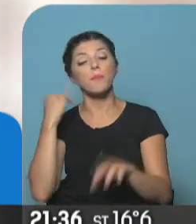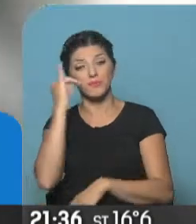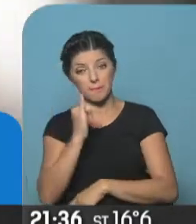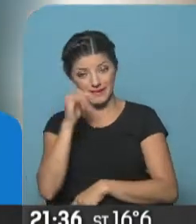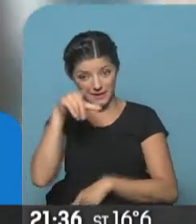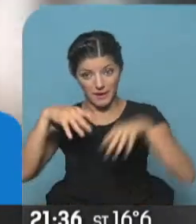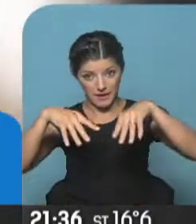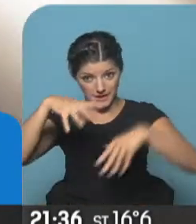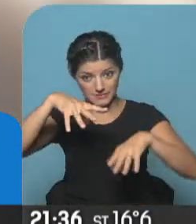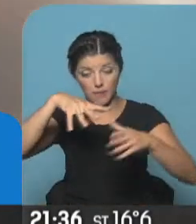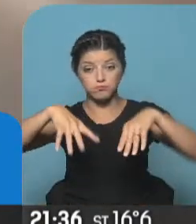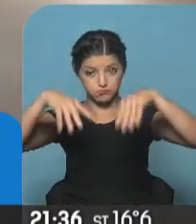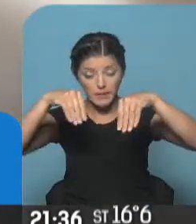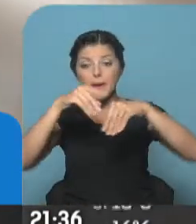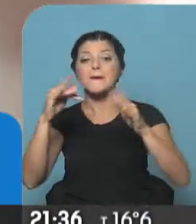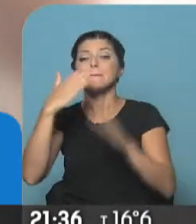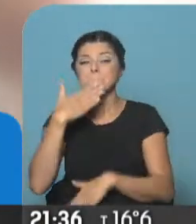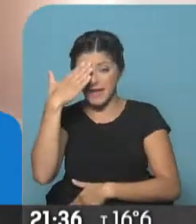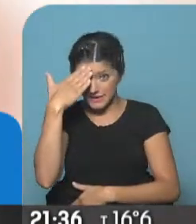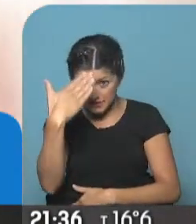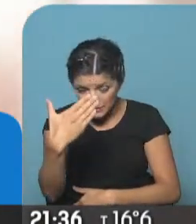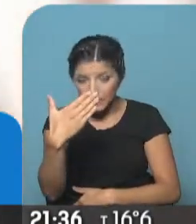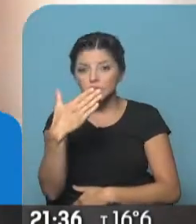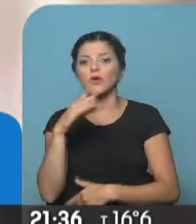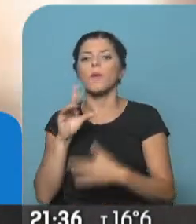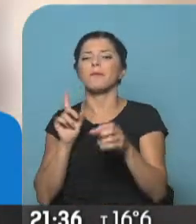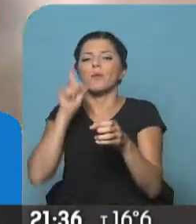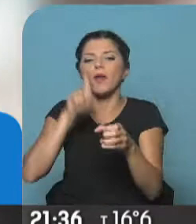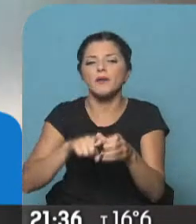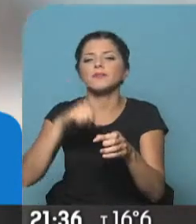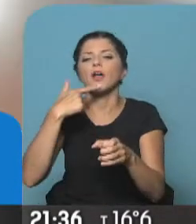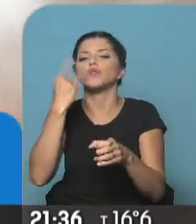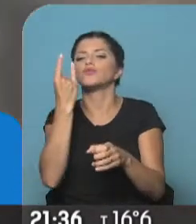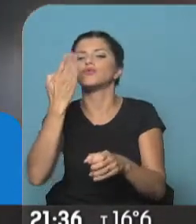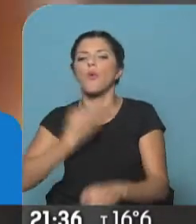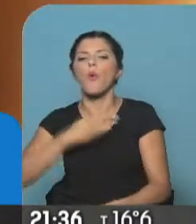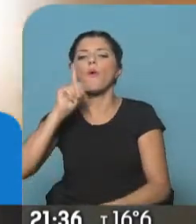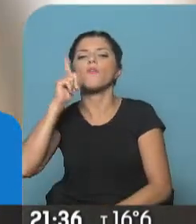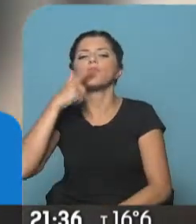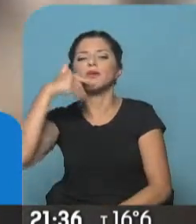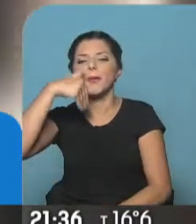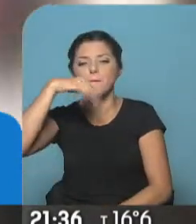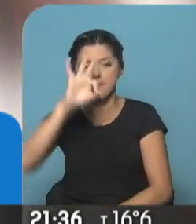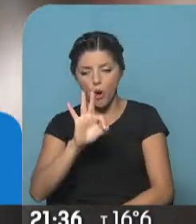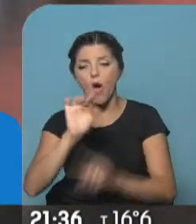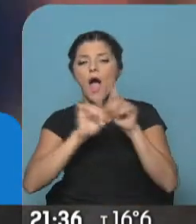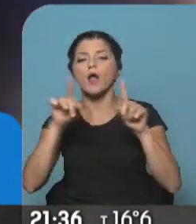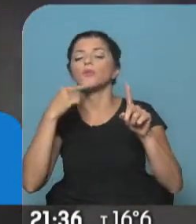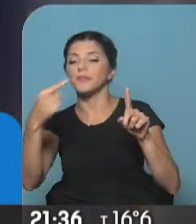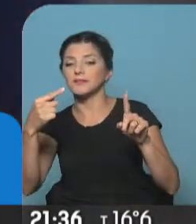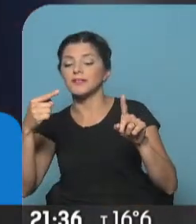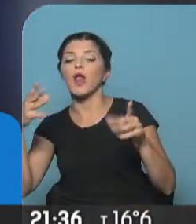atacada es frecuentada por adeptos al sufismo, una corriente del Islam considerada como herética por el